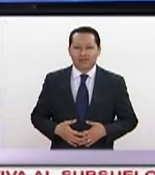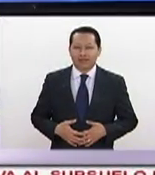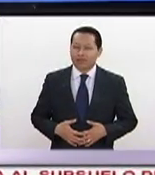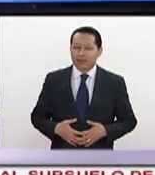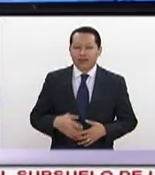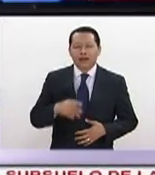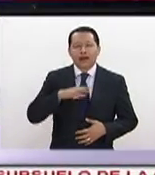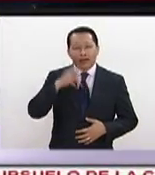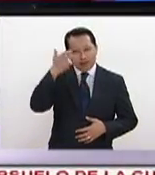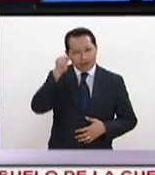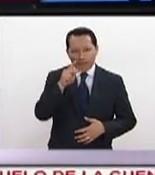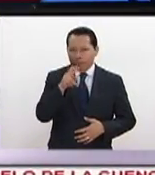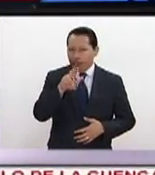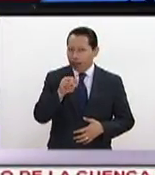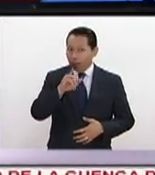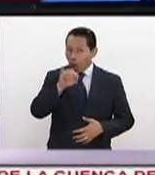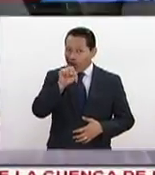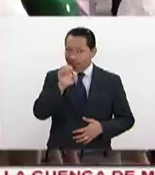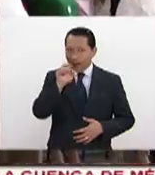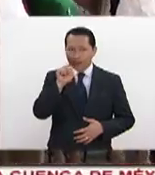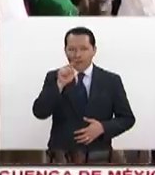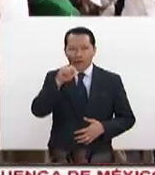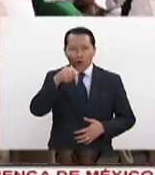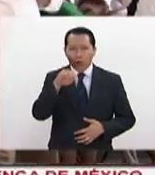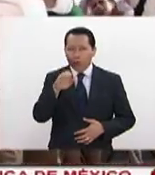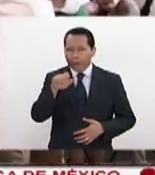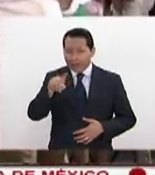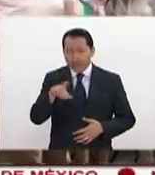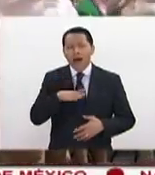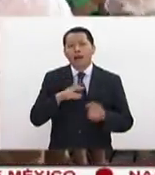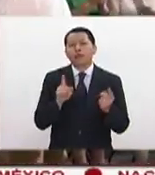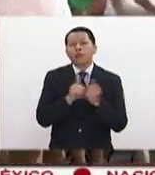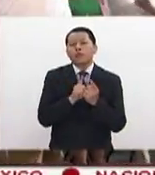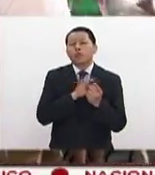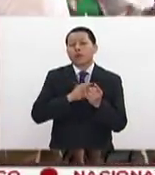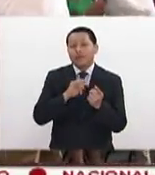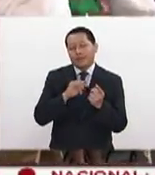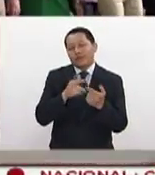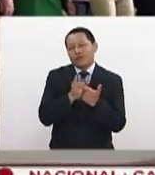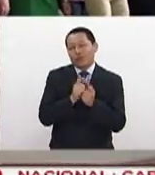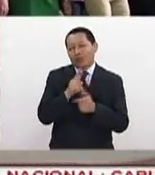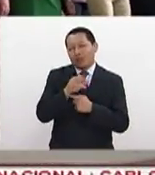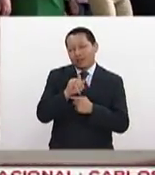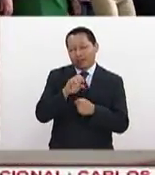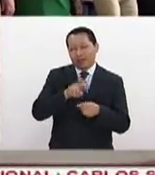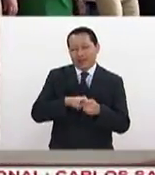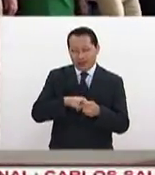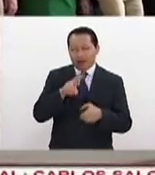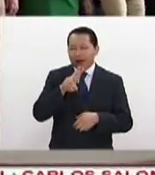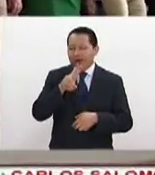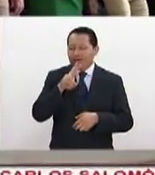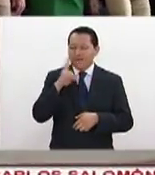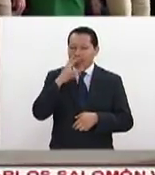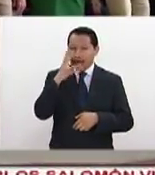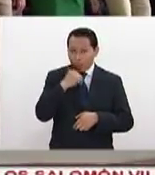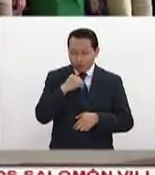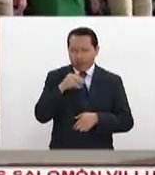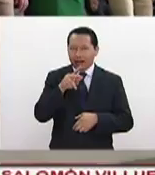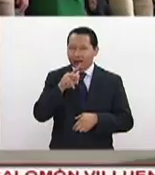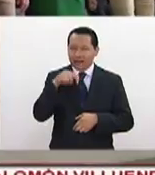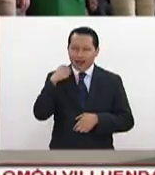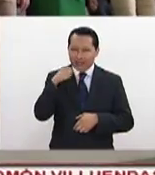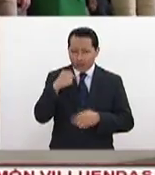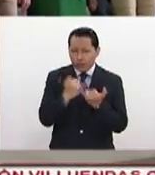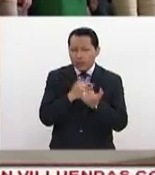El precandidato del PRI, José Antonio Meade, tuvo un encuentro con la militancia de su partido en Villahermosa, Tabasco. Ahí afirmó que México está cansado